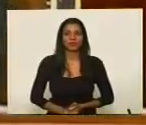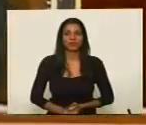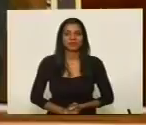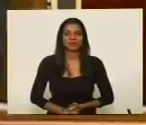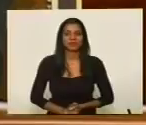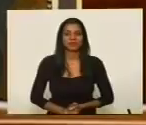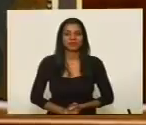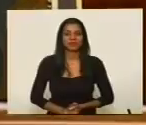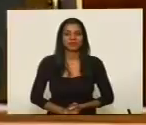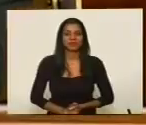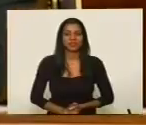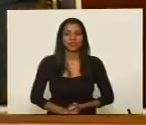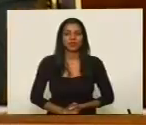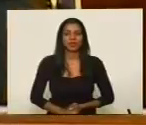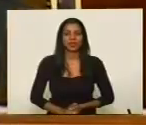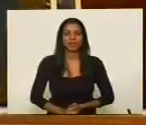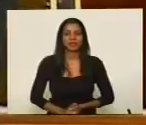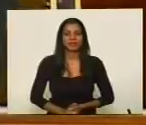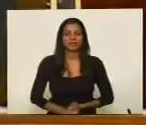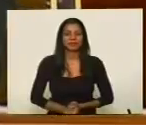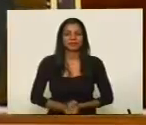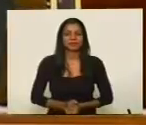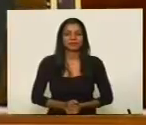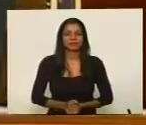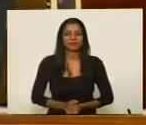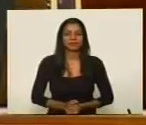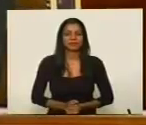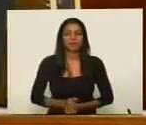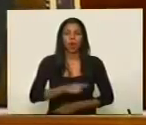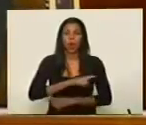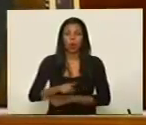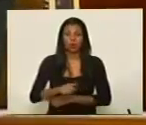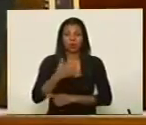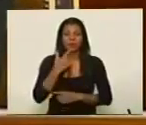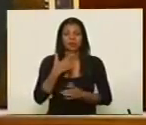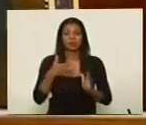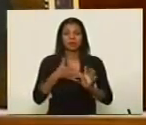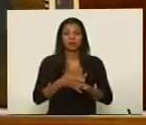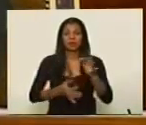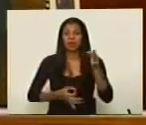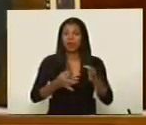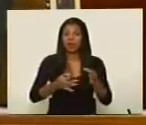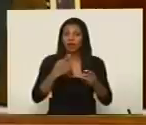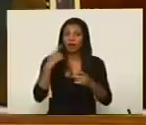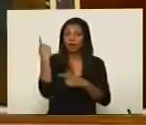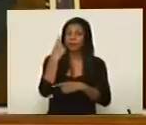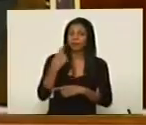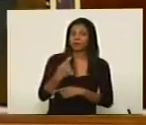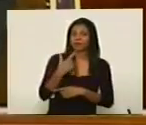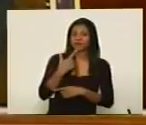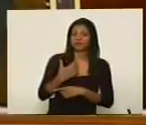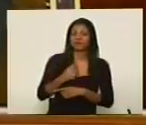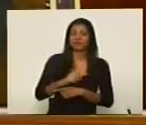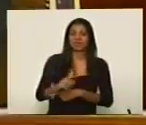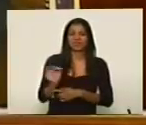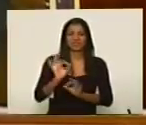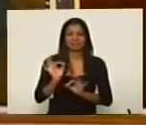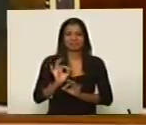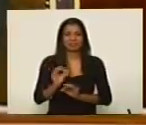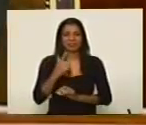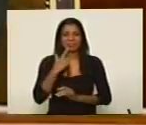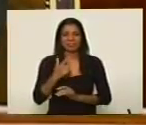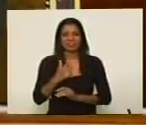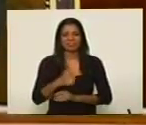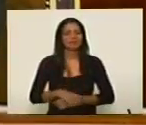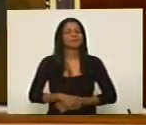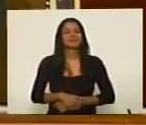No entendí, si no fuese obligatorio por términos jurídicos no habría que preguntar, pero los